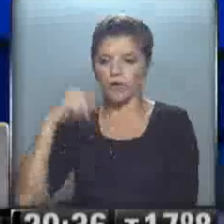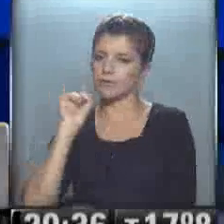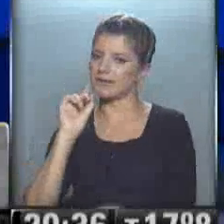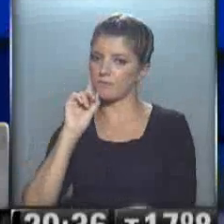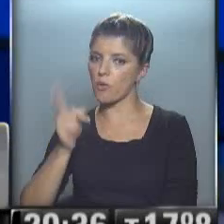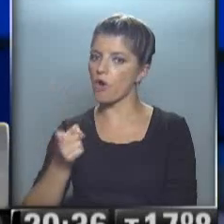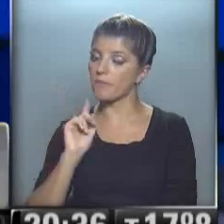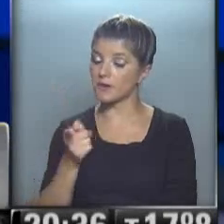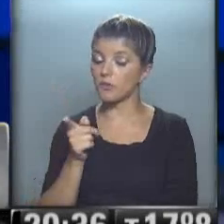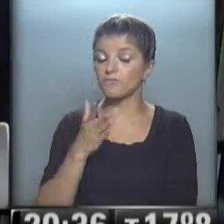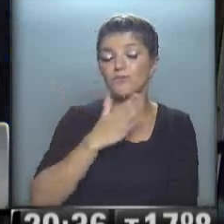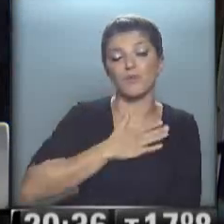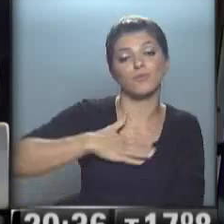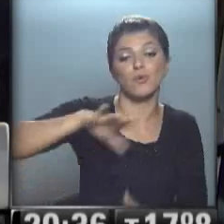legalizado. Y